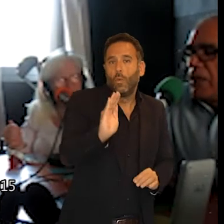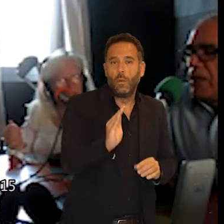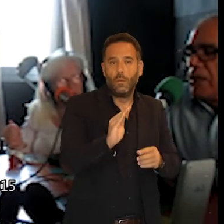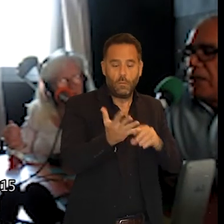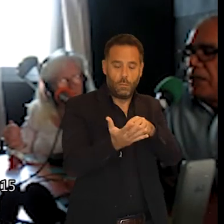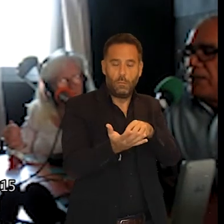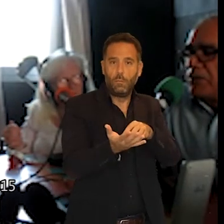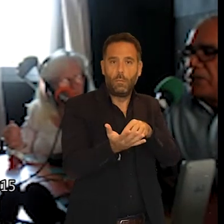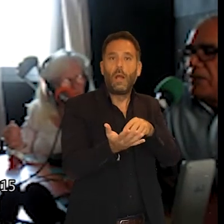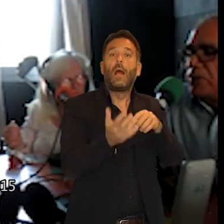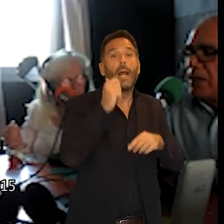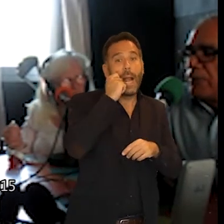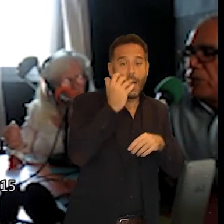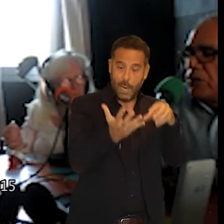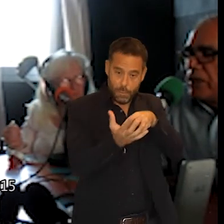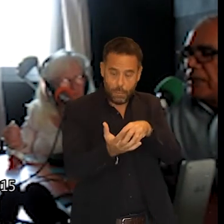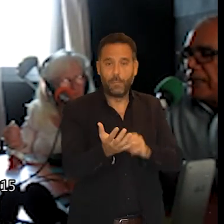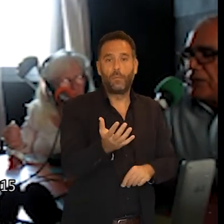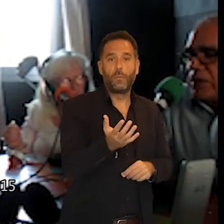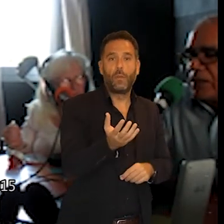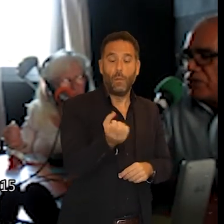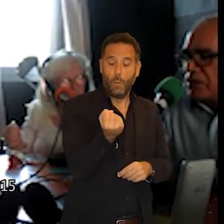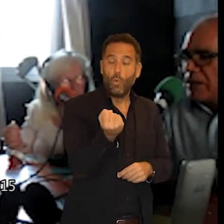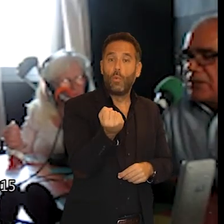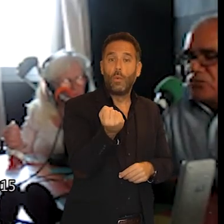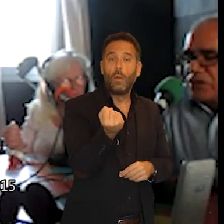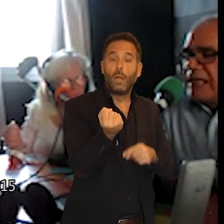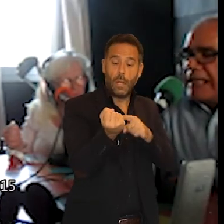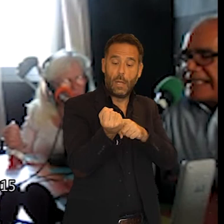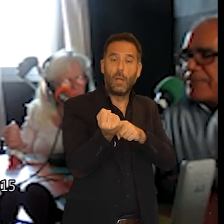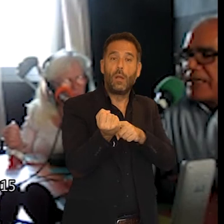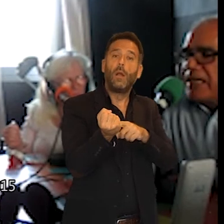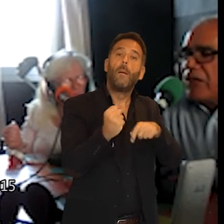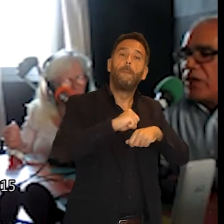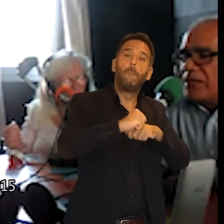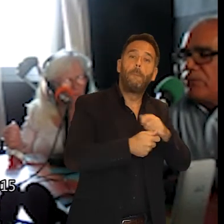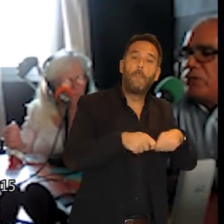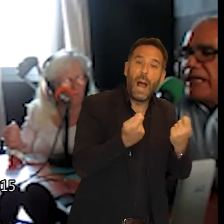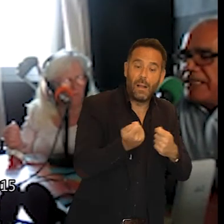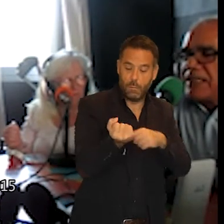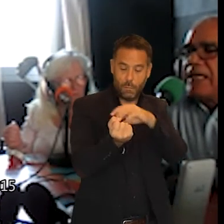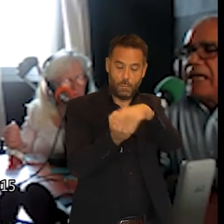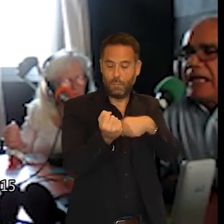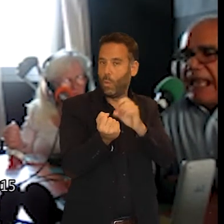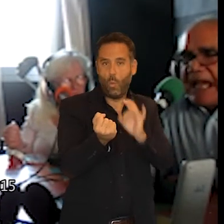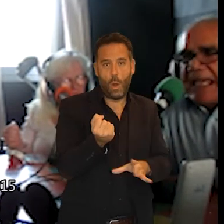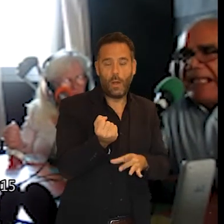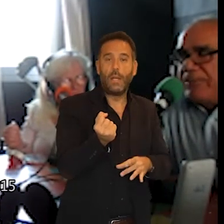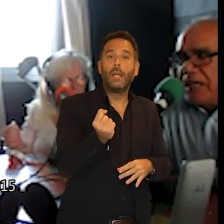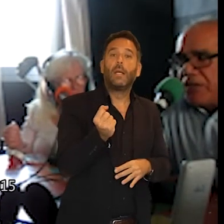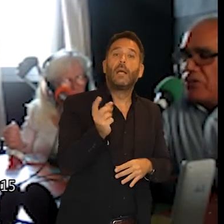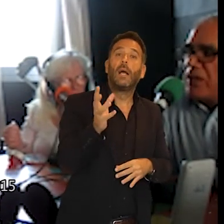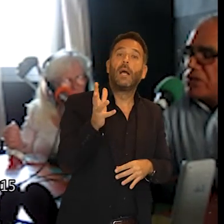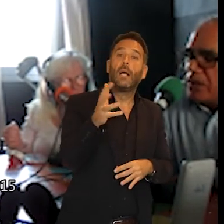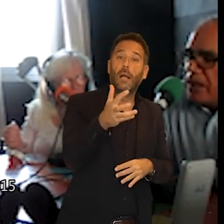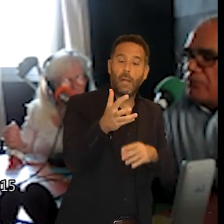serían las proteínas, lo que es el puño sería el hidrato de carbono, y lo que es la garra sería la verdura, que siempre